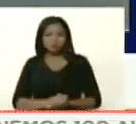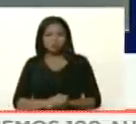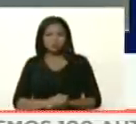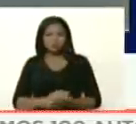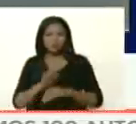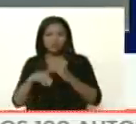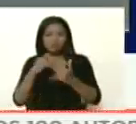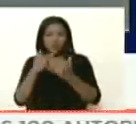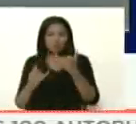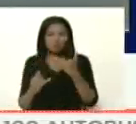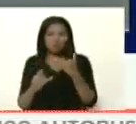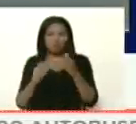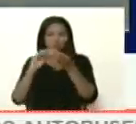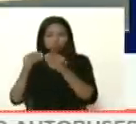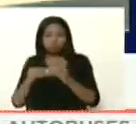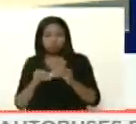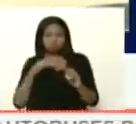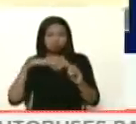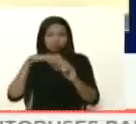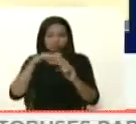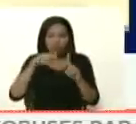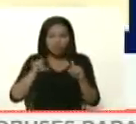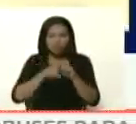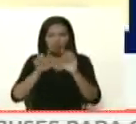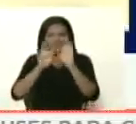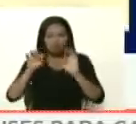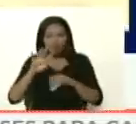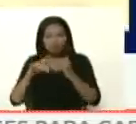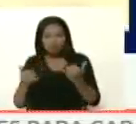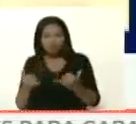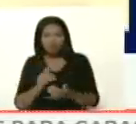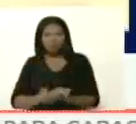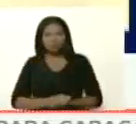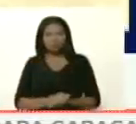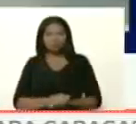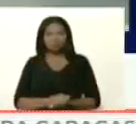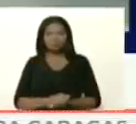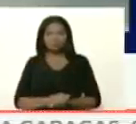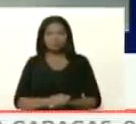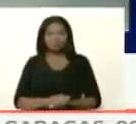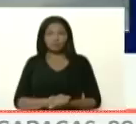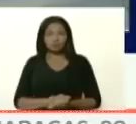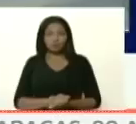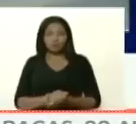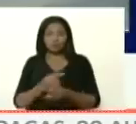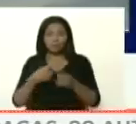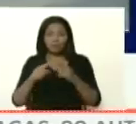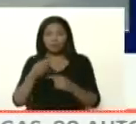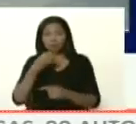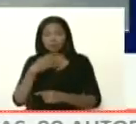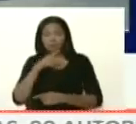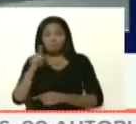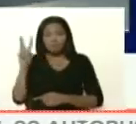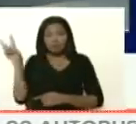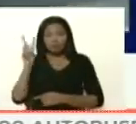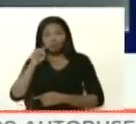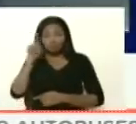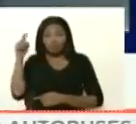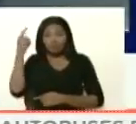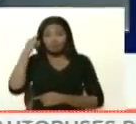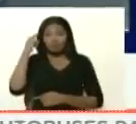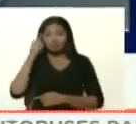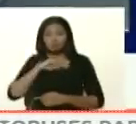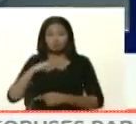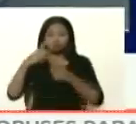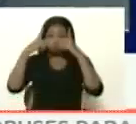Hasta el último repuesto nos los persiguen, Mayor General Reverol. Pero bueno, Venezuela, ustedes saben, somos expertos